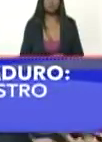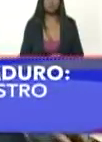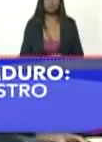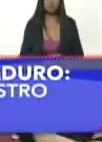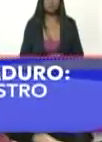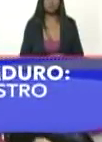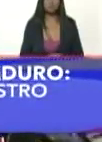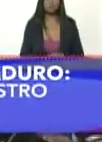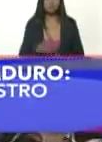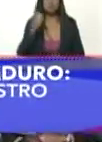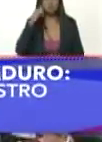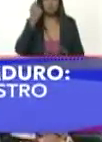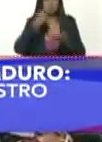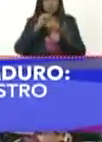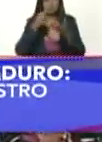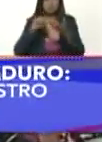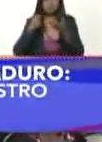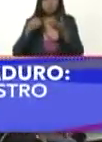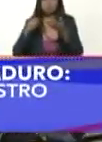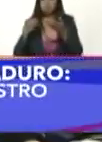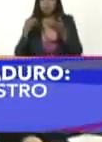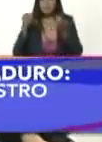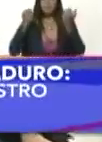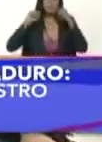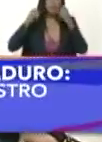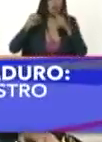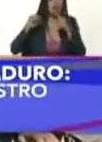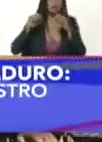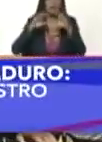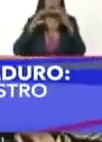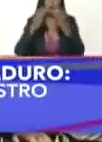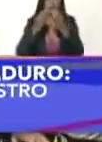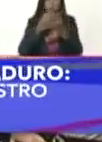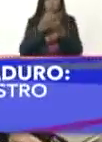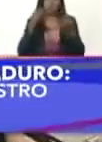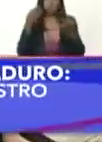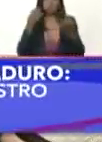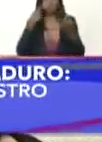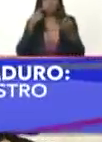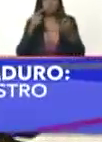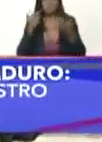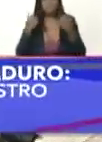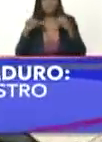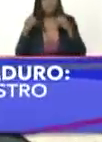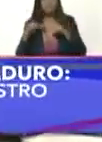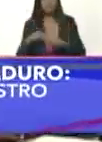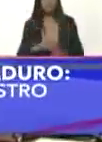Tomaba algunas notas preparándome para esta clase magistral,